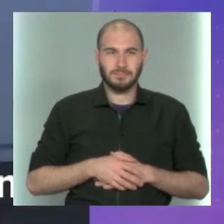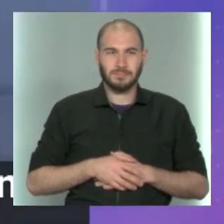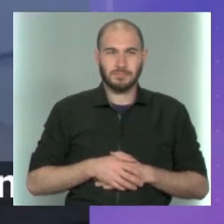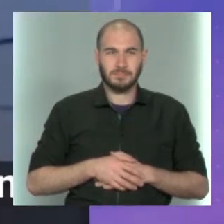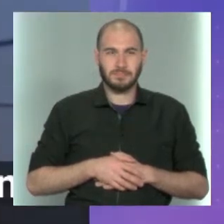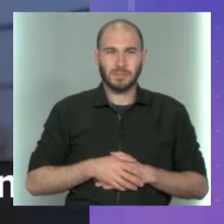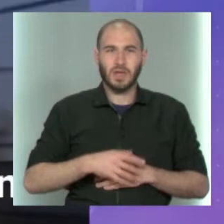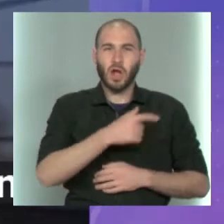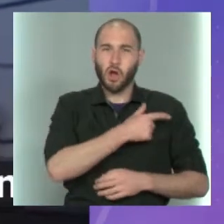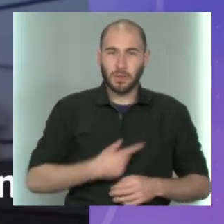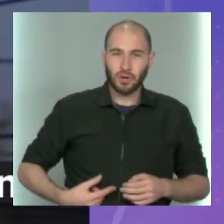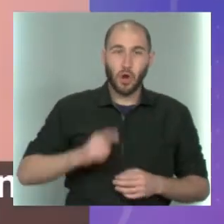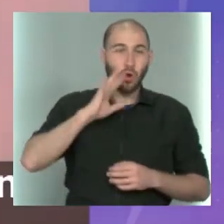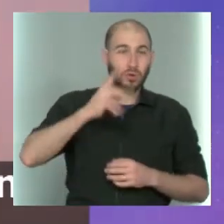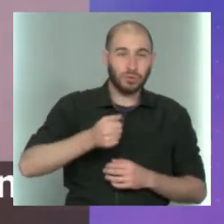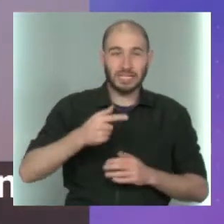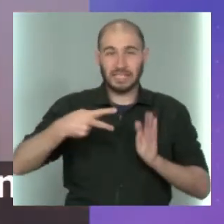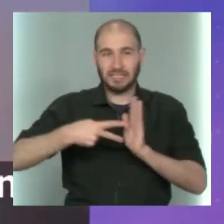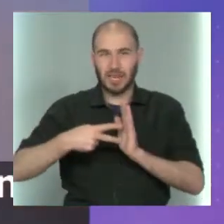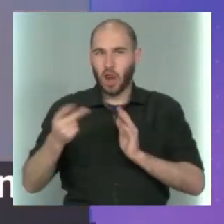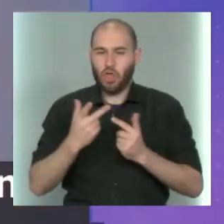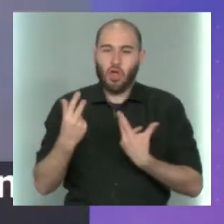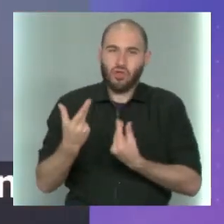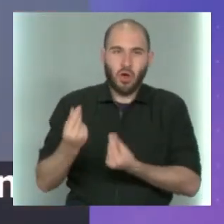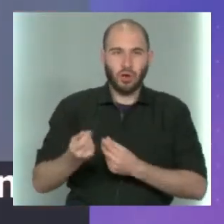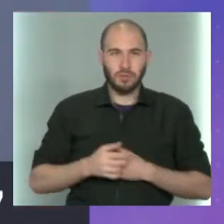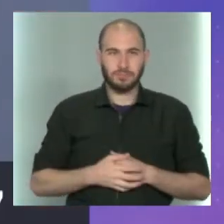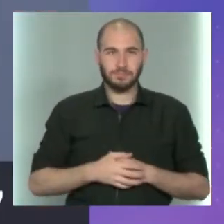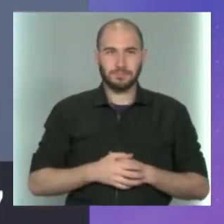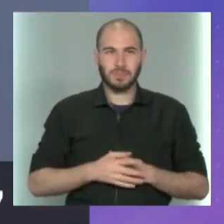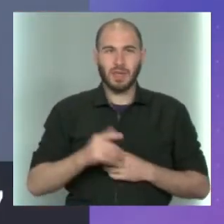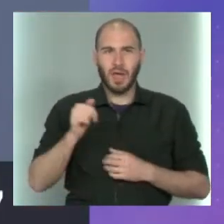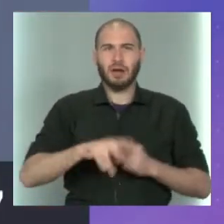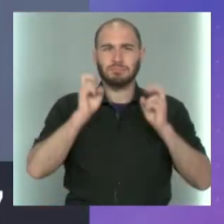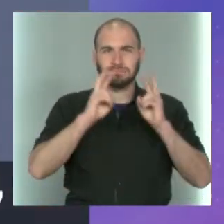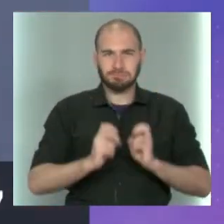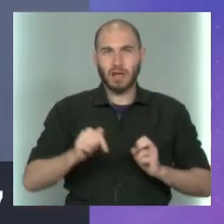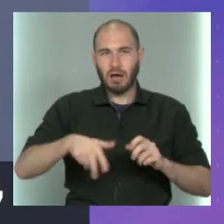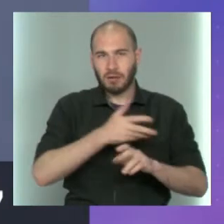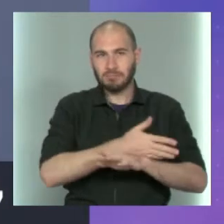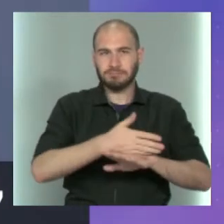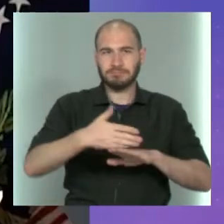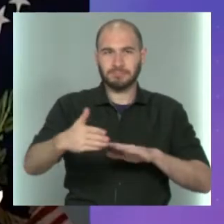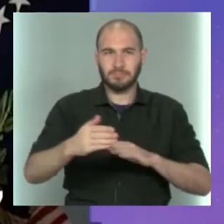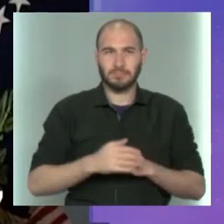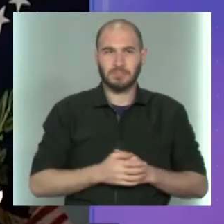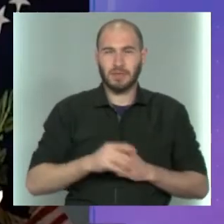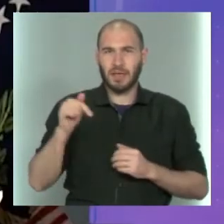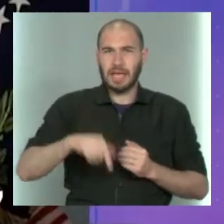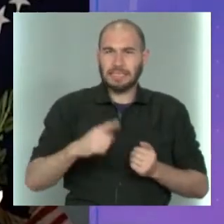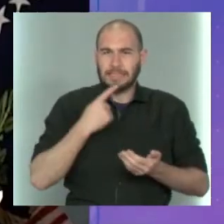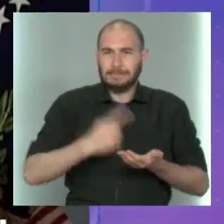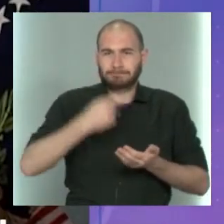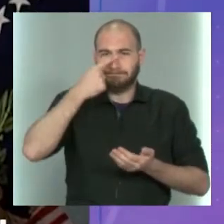Los gobiernos tanto de Rusia como de Siria negaron rotundamente esto y hay una investigación que todavía está en curso, que no ha